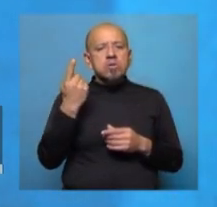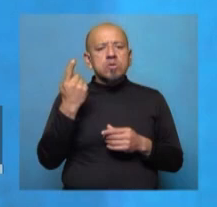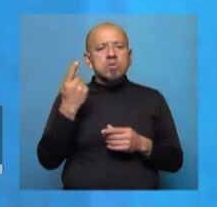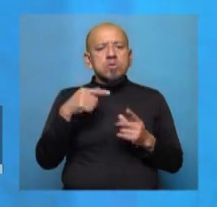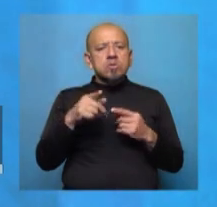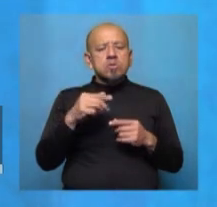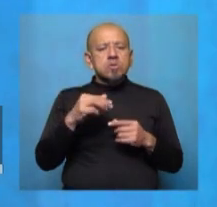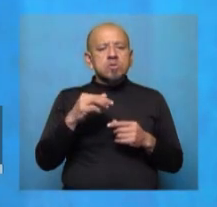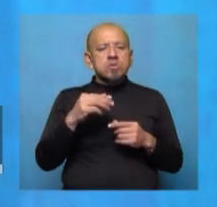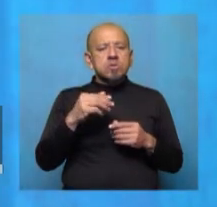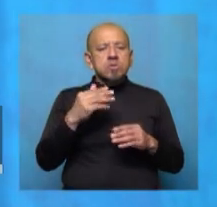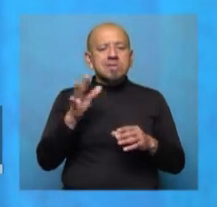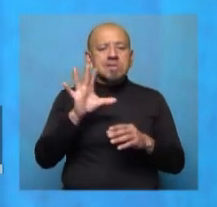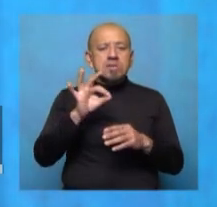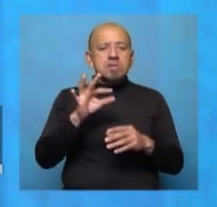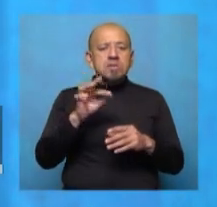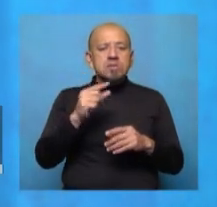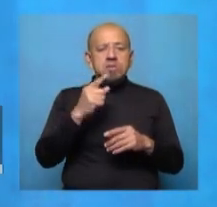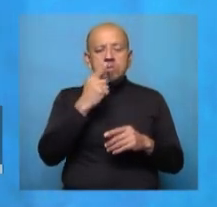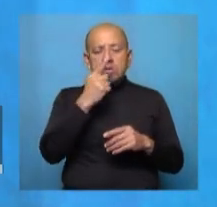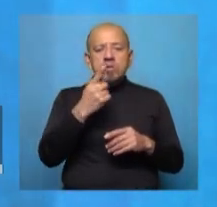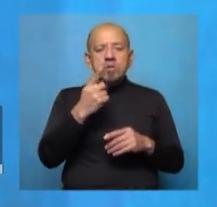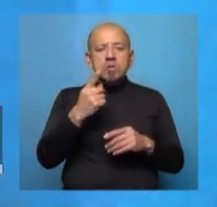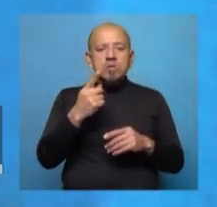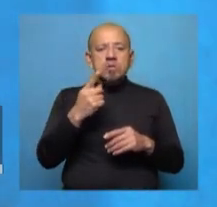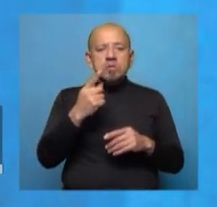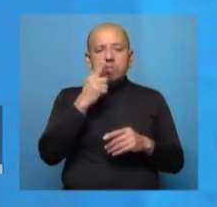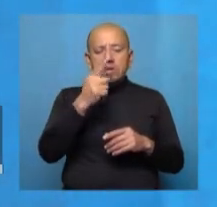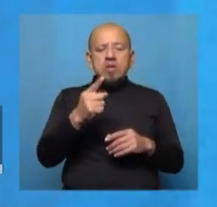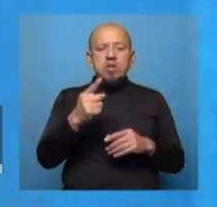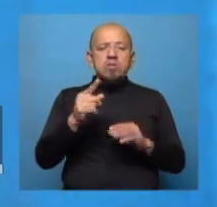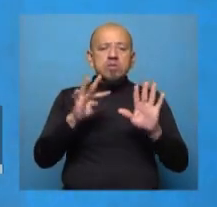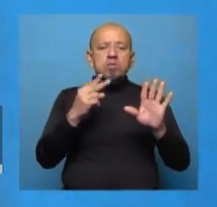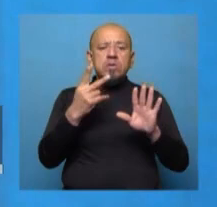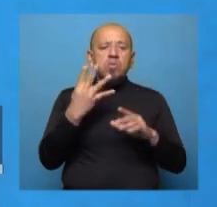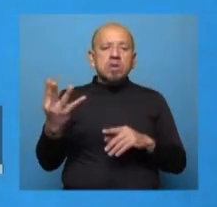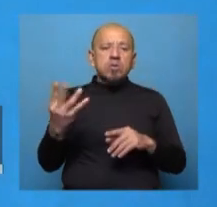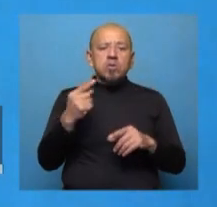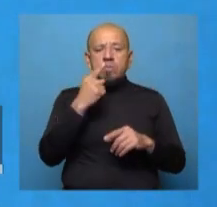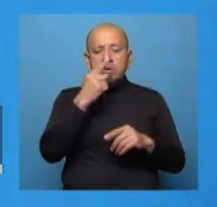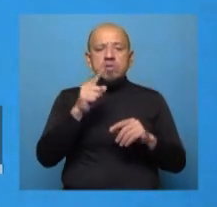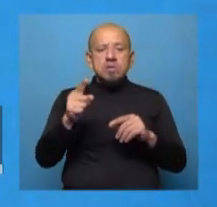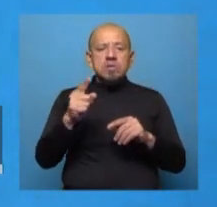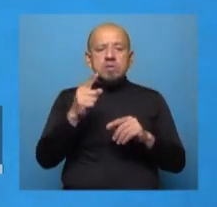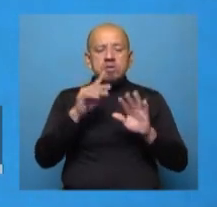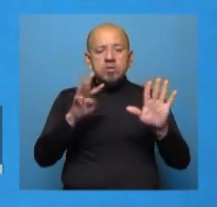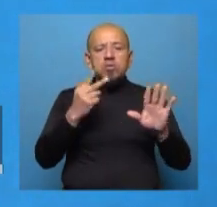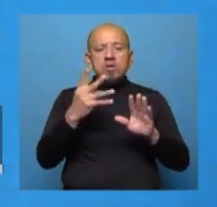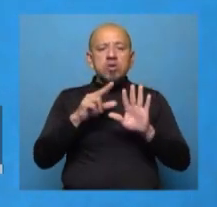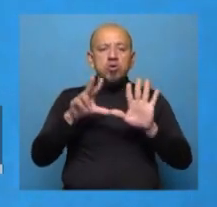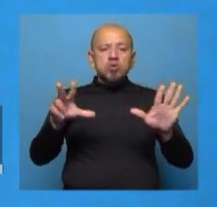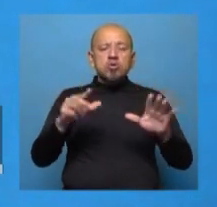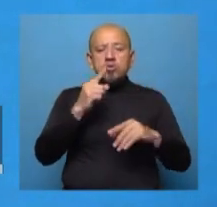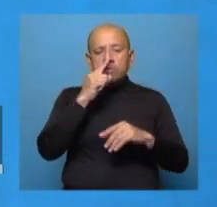mitad del siglo pasado 24 28 30 y 50 no pierde un solo partido en esos